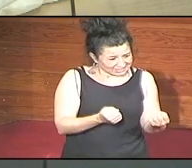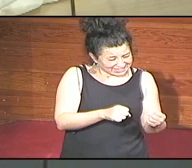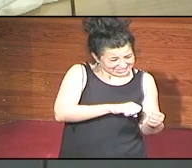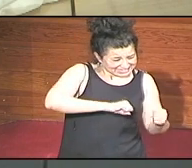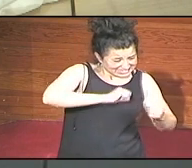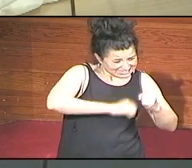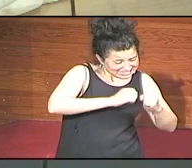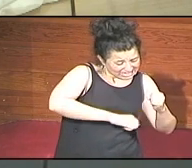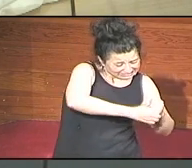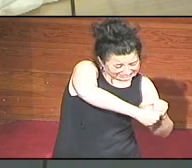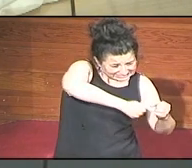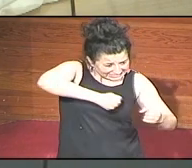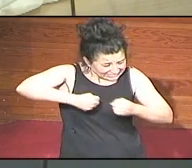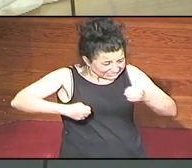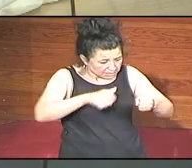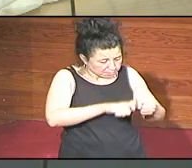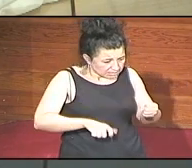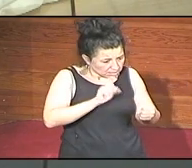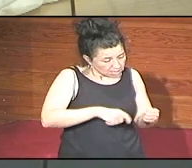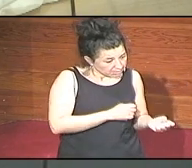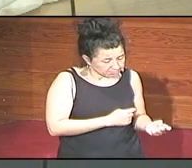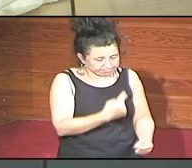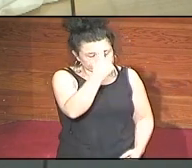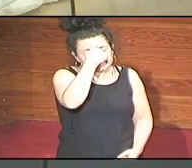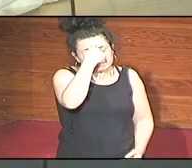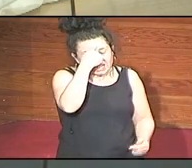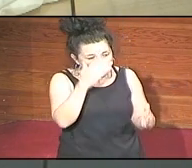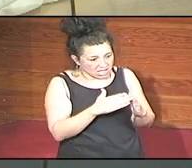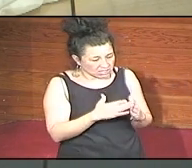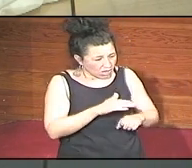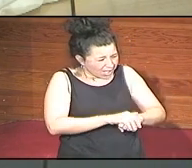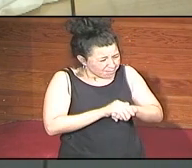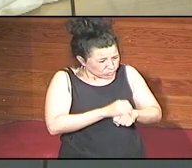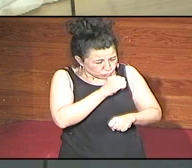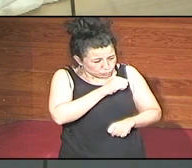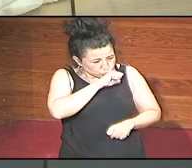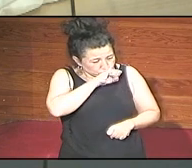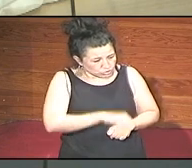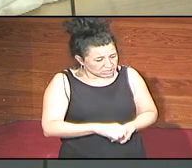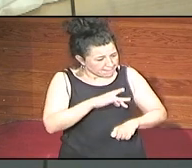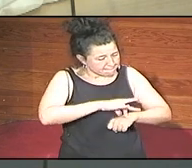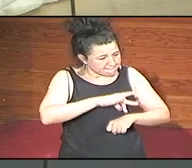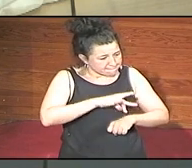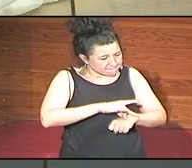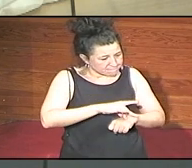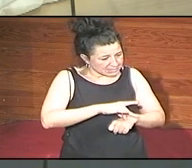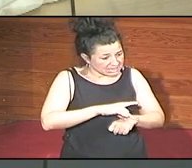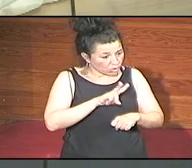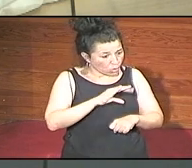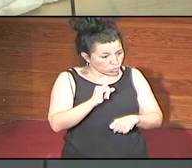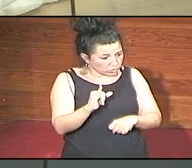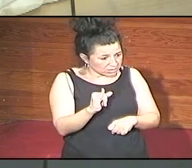hierros a la gente pues también se lo lleva a casa es uno de mis mejores amigos es médico de la uci de niños